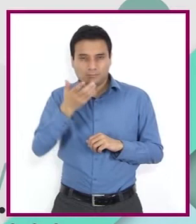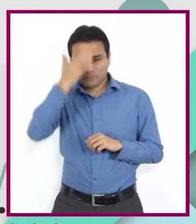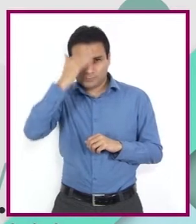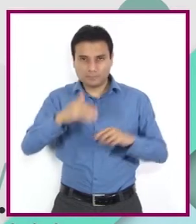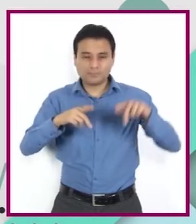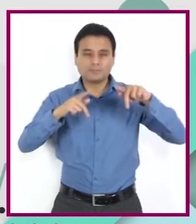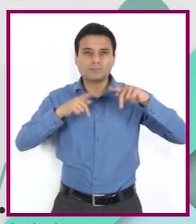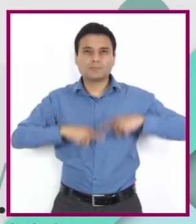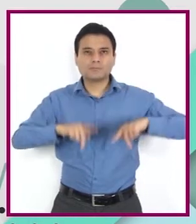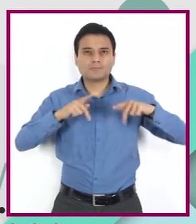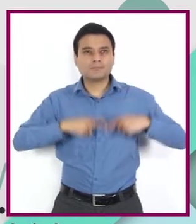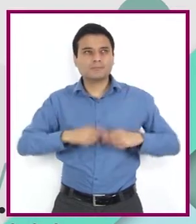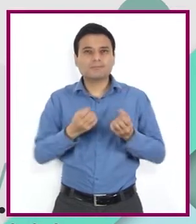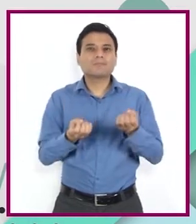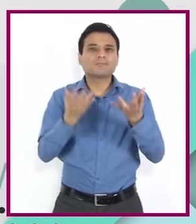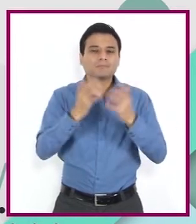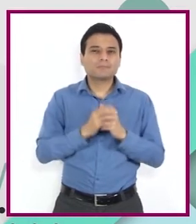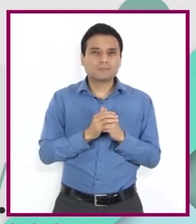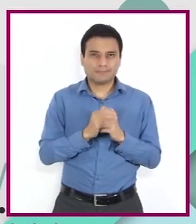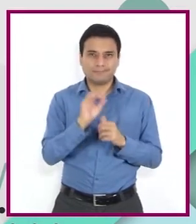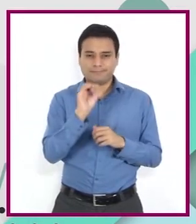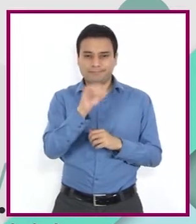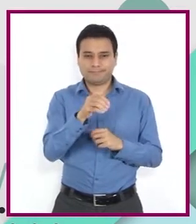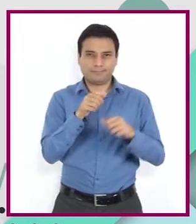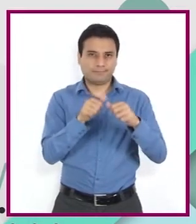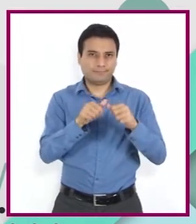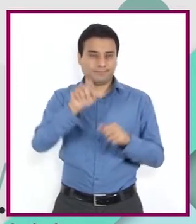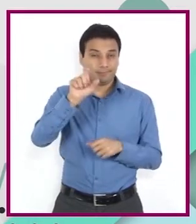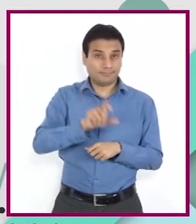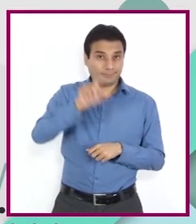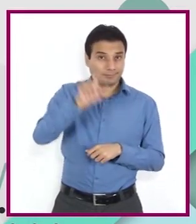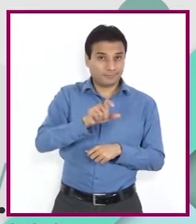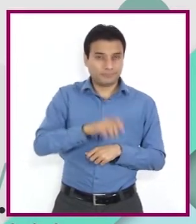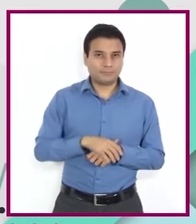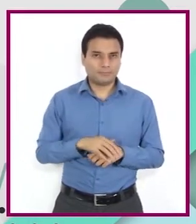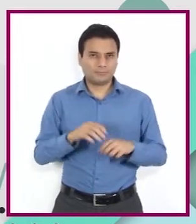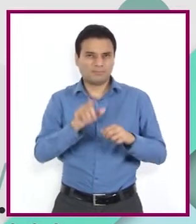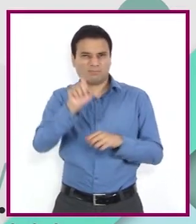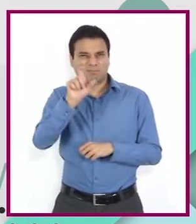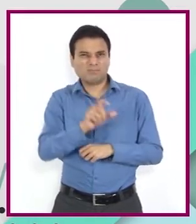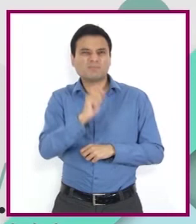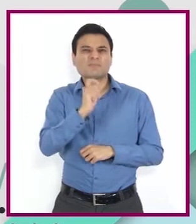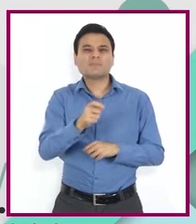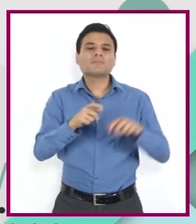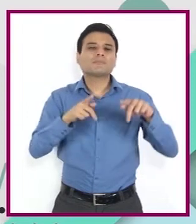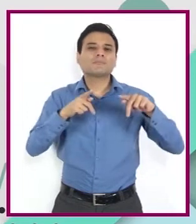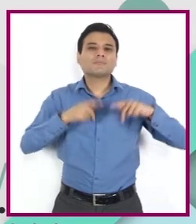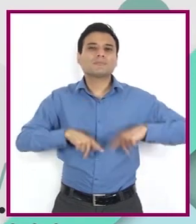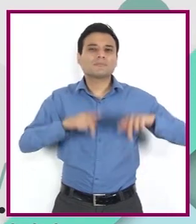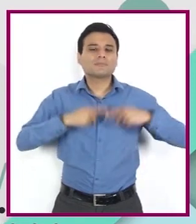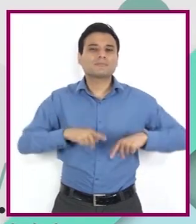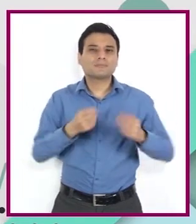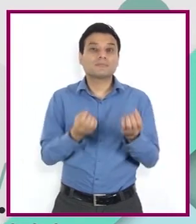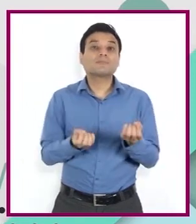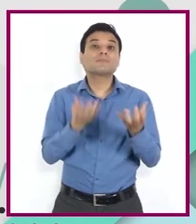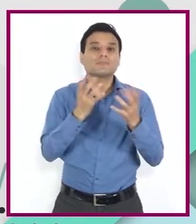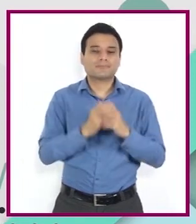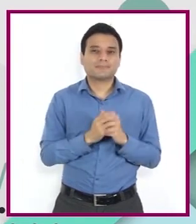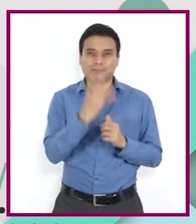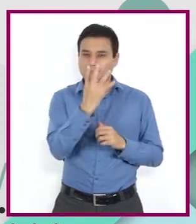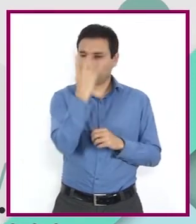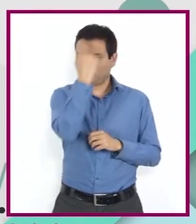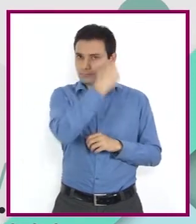y podemos representarlo con una X, que simboliza el número de personas que se requieren para pintar el muro en 4